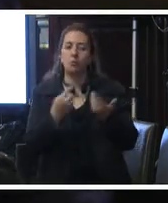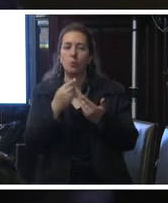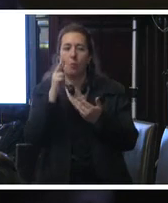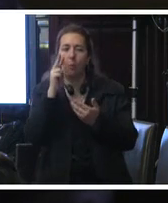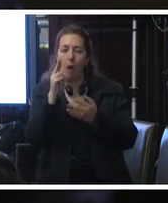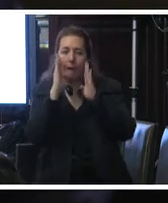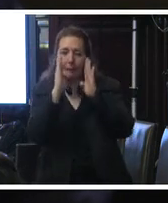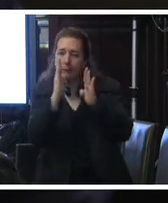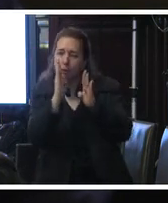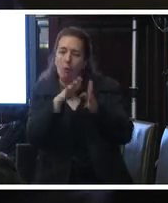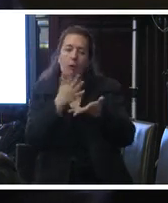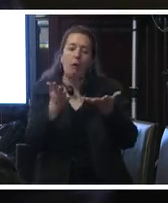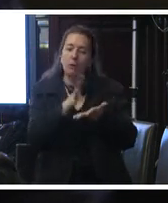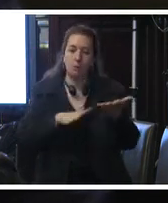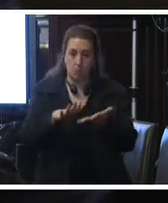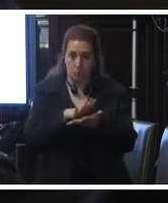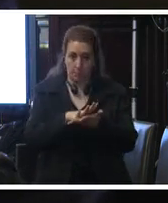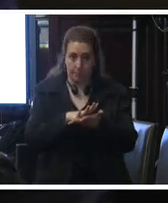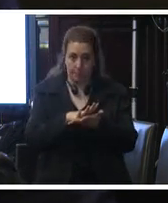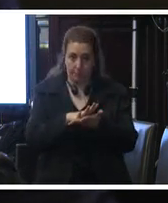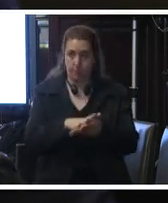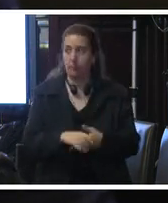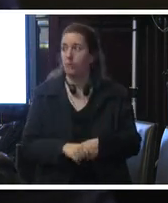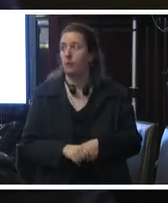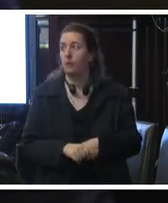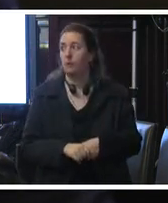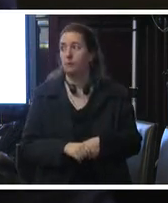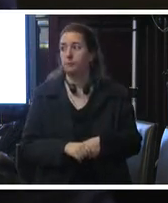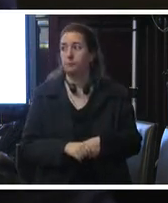pendiente de acerca de su situación.